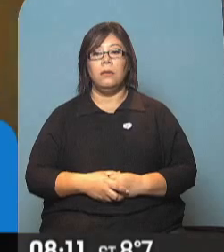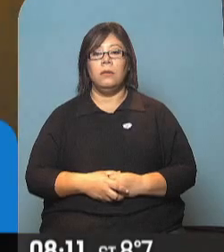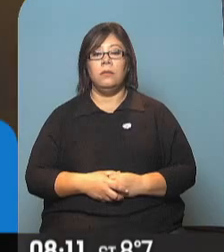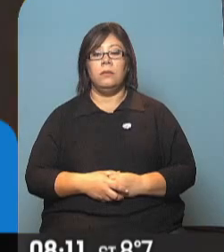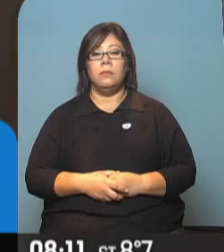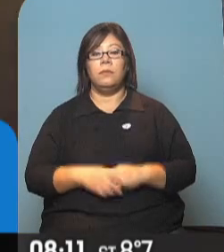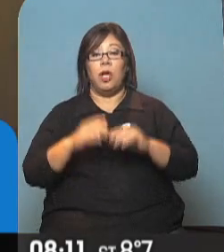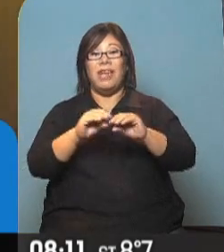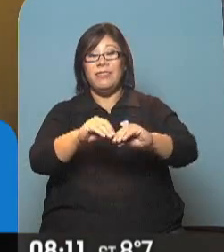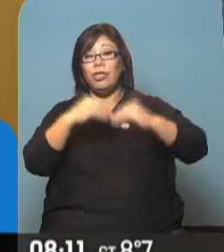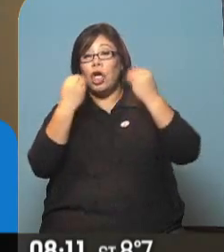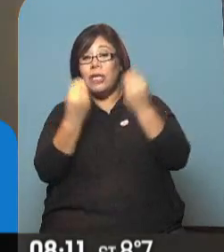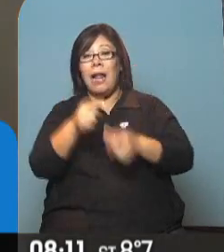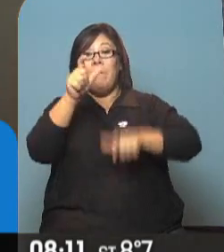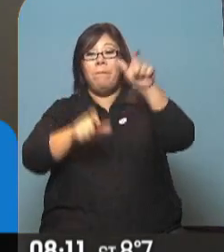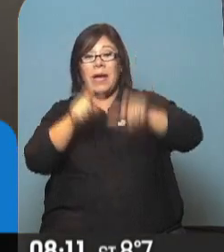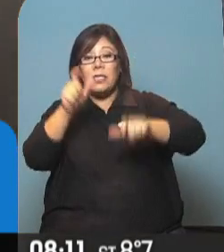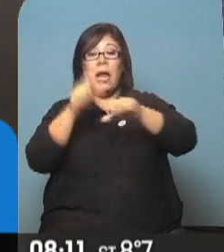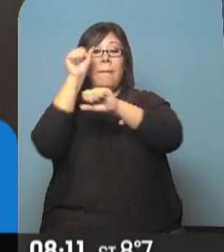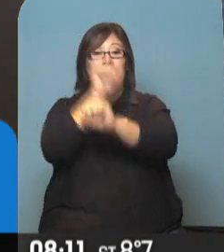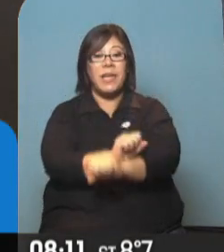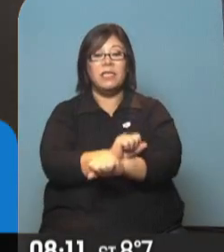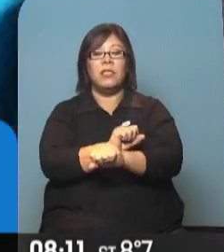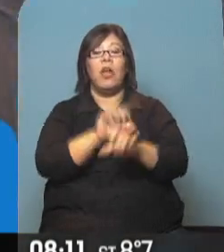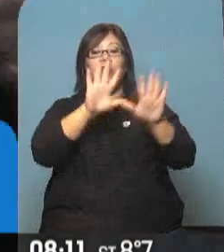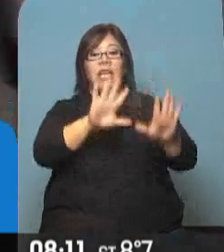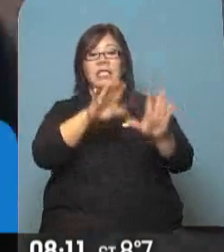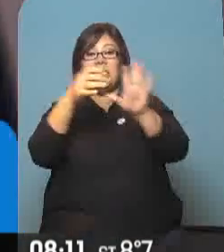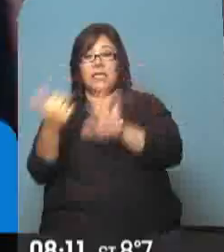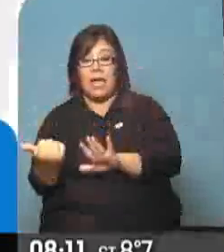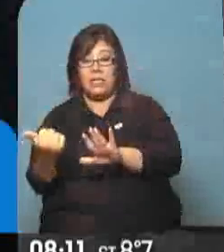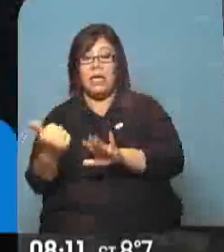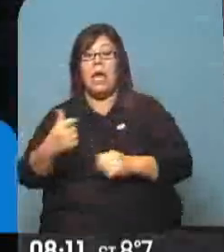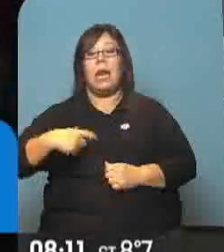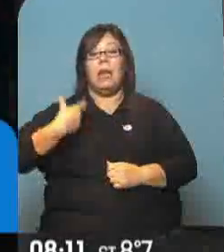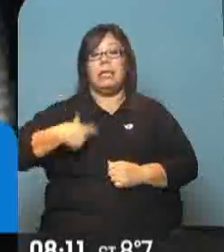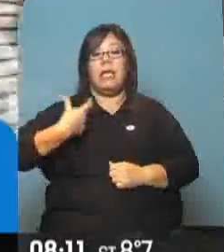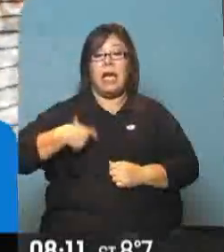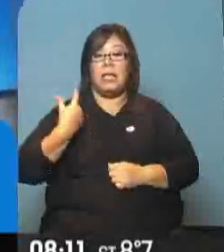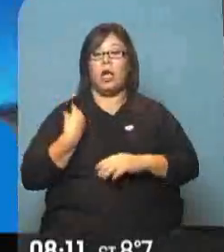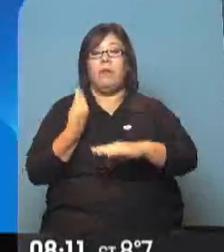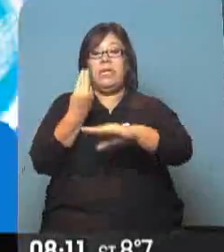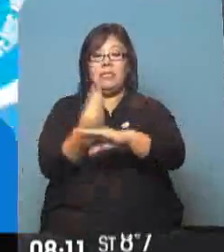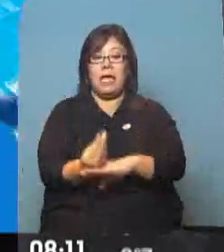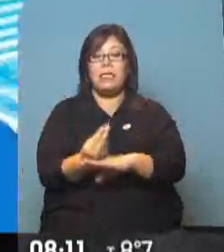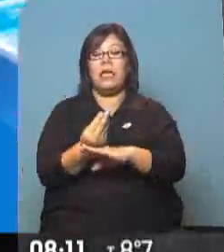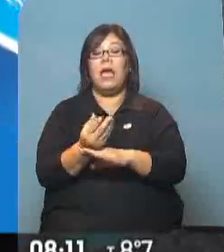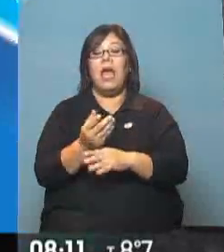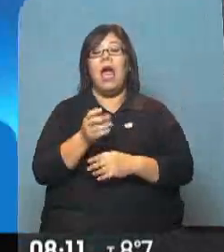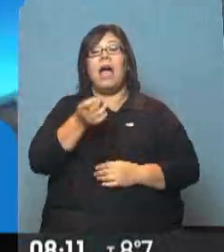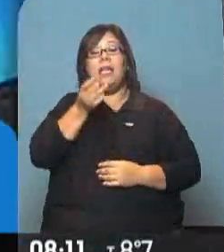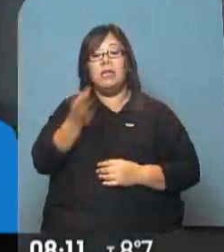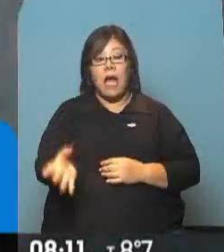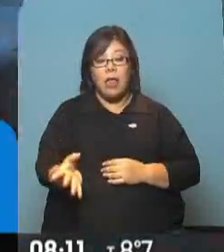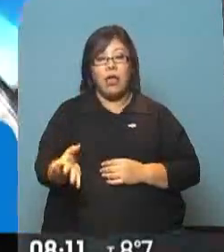En total resultaron detenidos 16 trabajadores y representantes sindicales bajo la imputación de atentado, resistencia a la